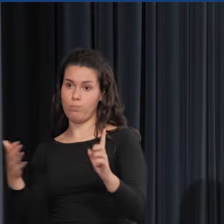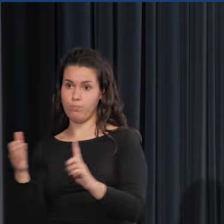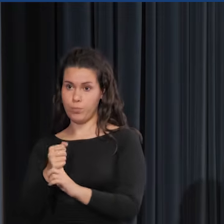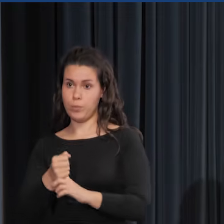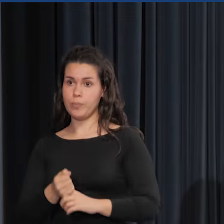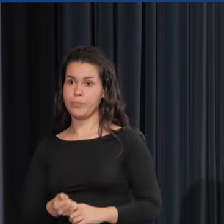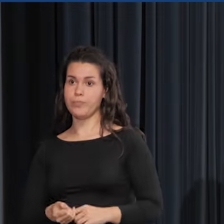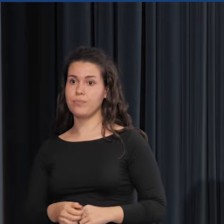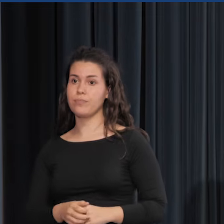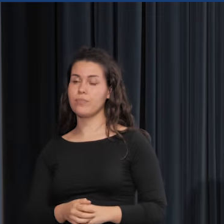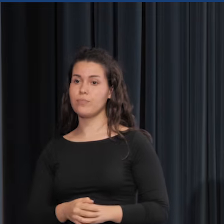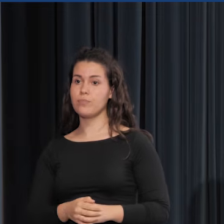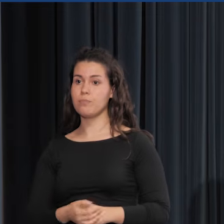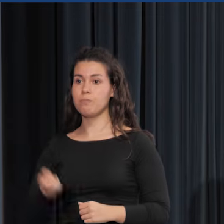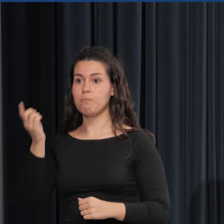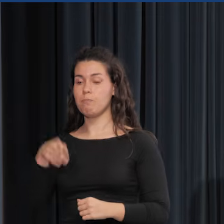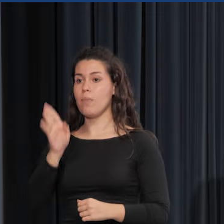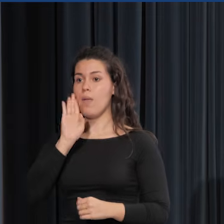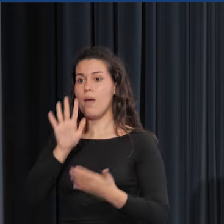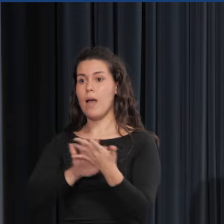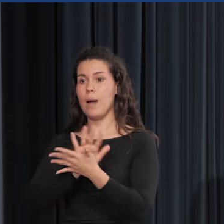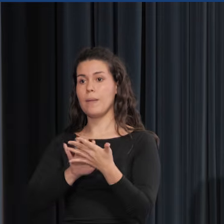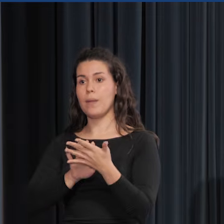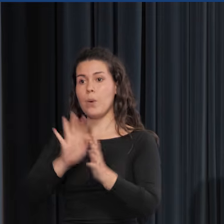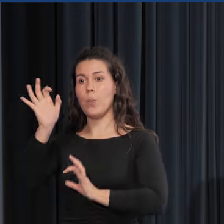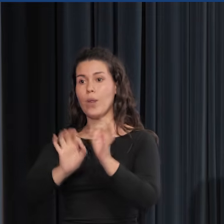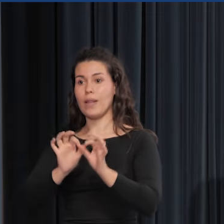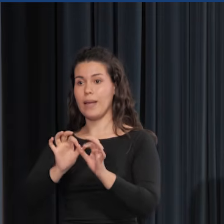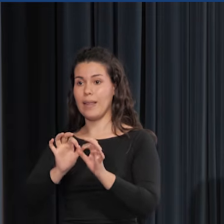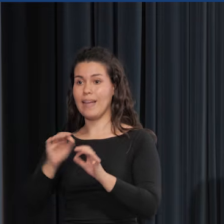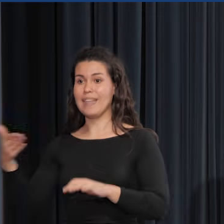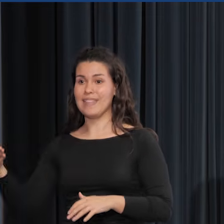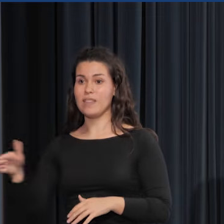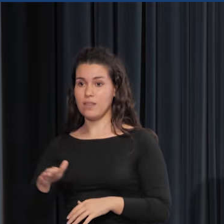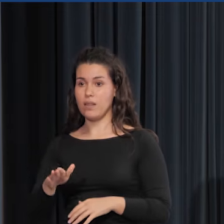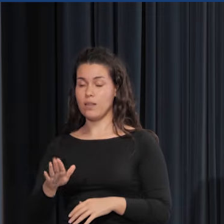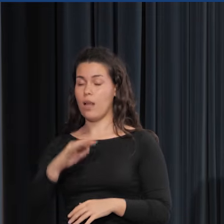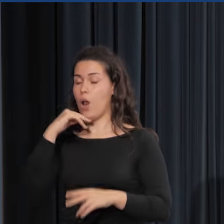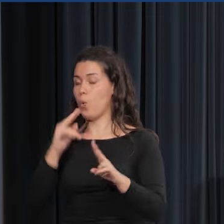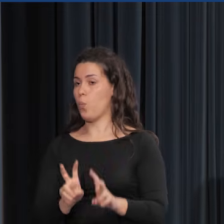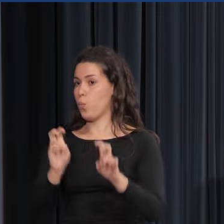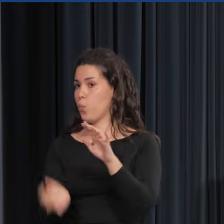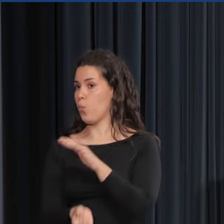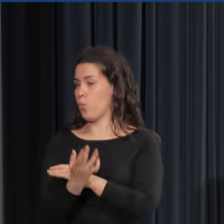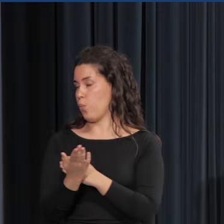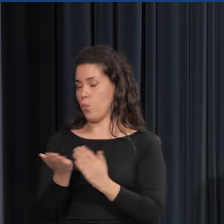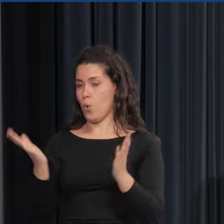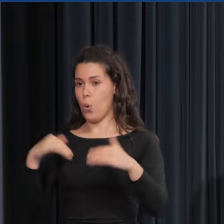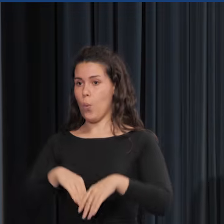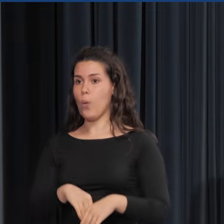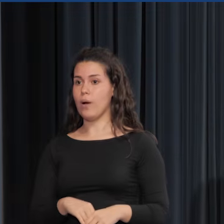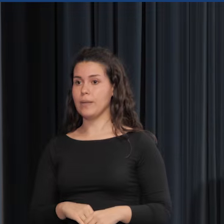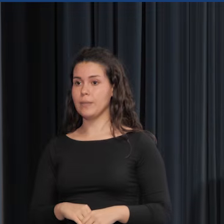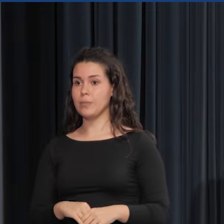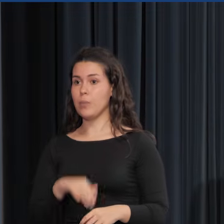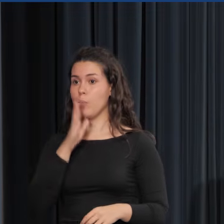también hilando un poco con lo que hemos dicho anteriormente de los datos de siniestralidad, y que no es nada nuevo esto del diseño, ya la